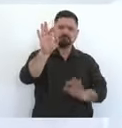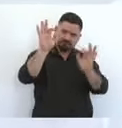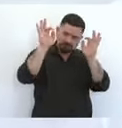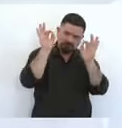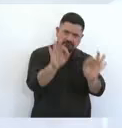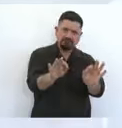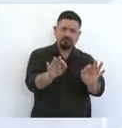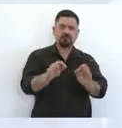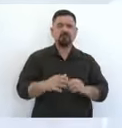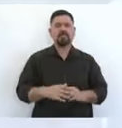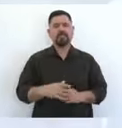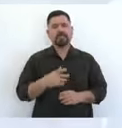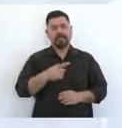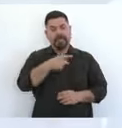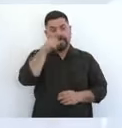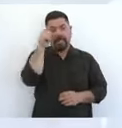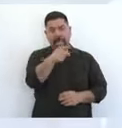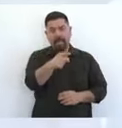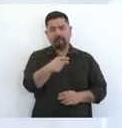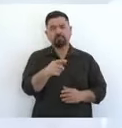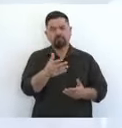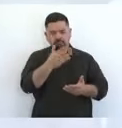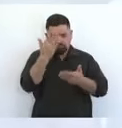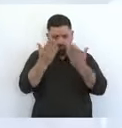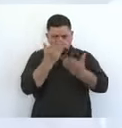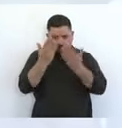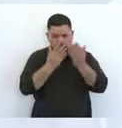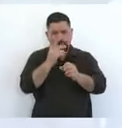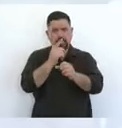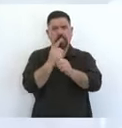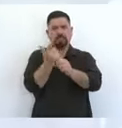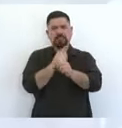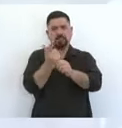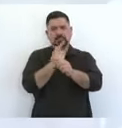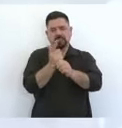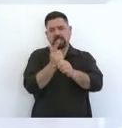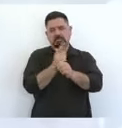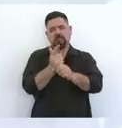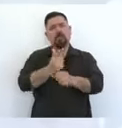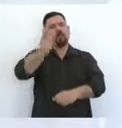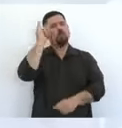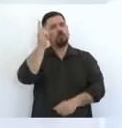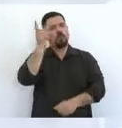y terminar una licenciatura, cuando menos,